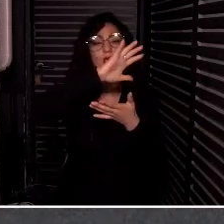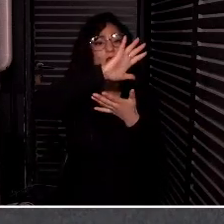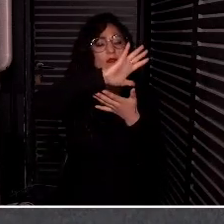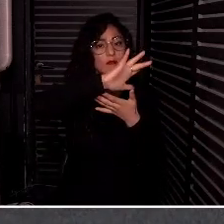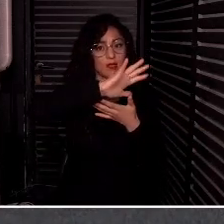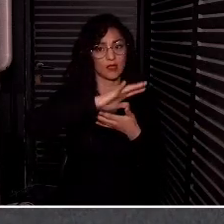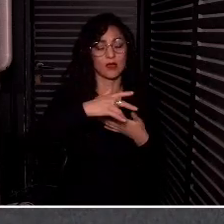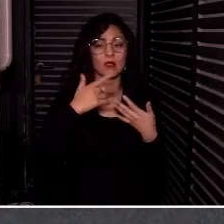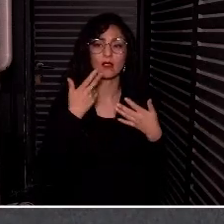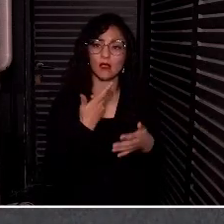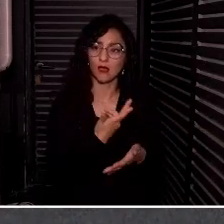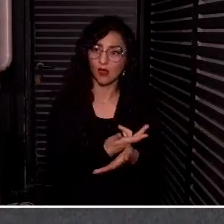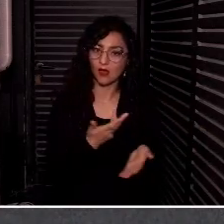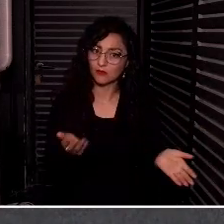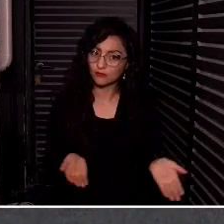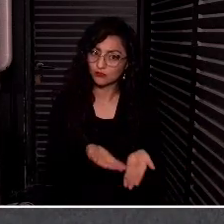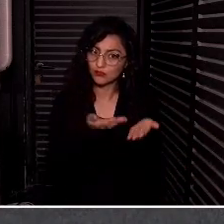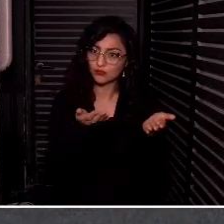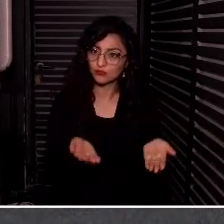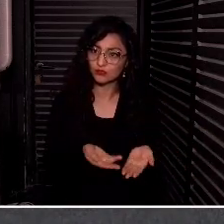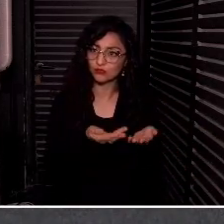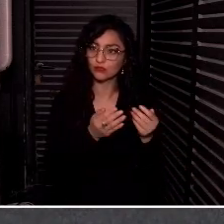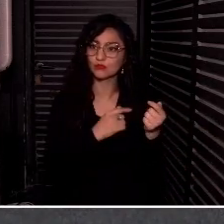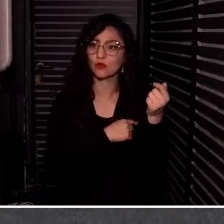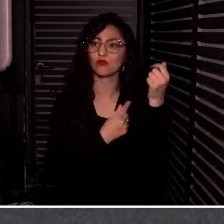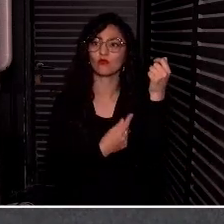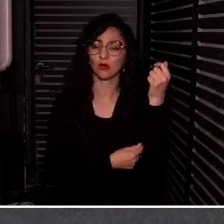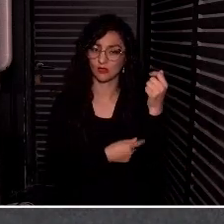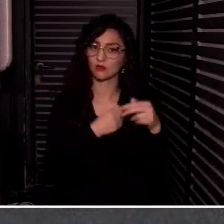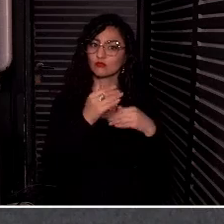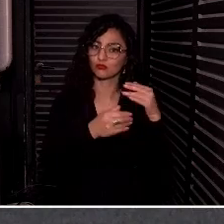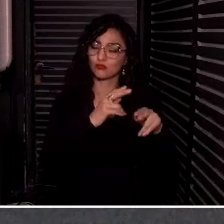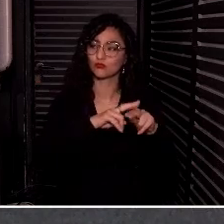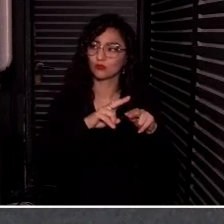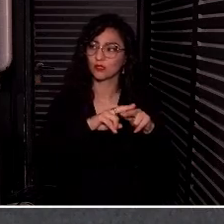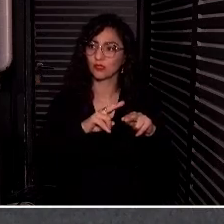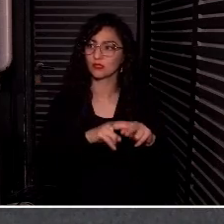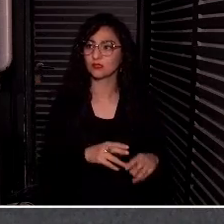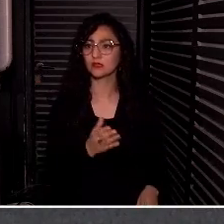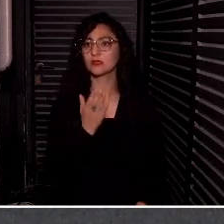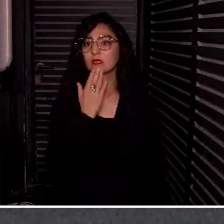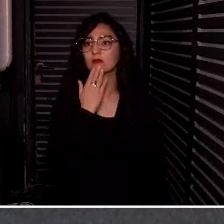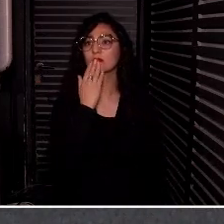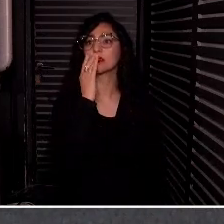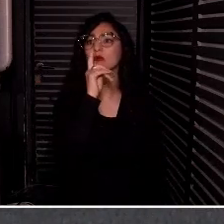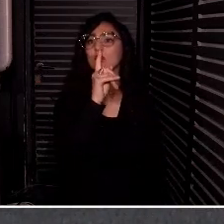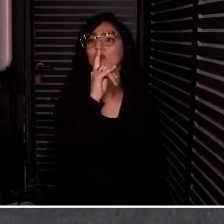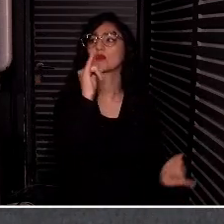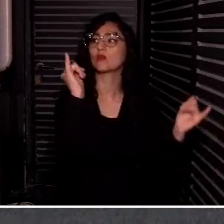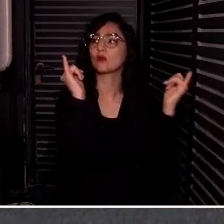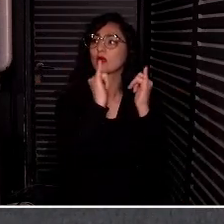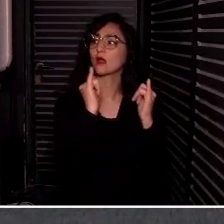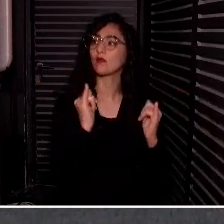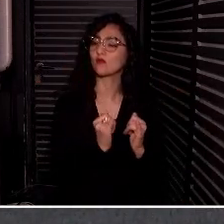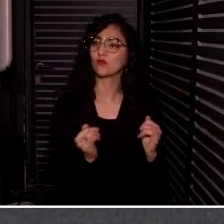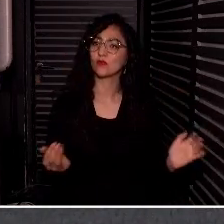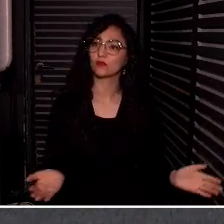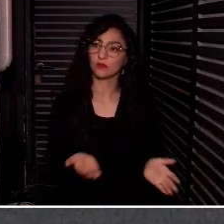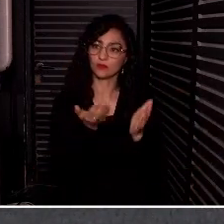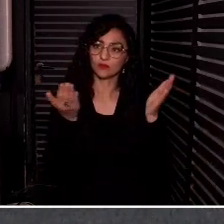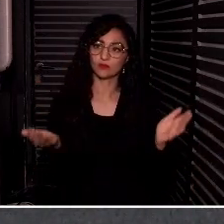tributarios para que se produzca en ese país fuertemente entonces también una forma de de impulsar la industria